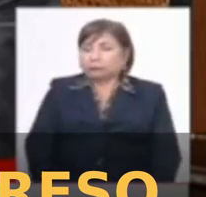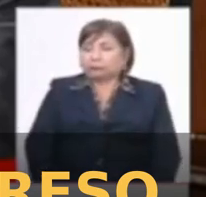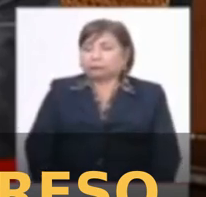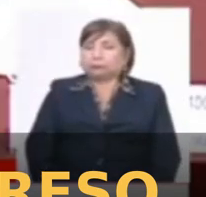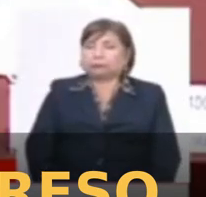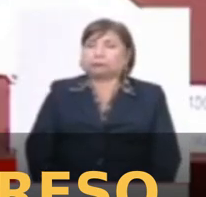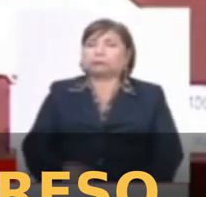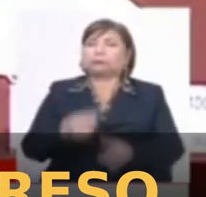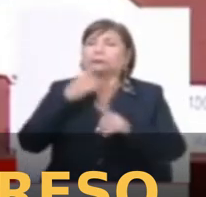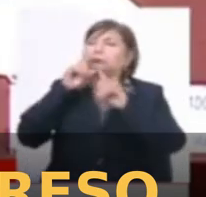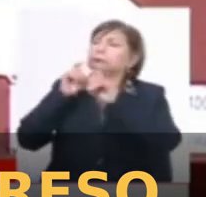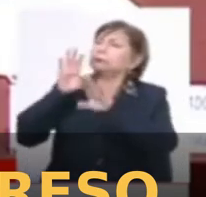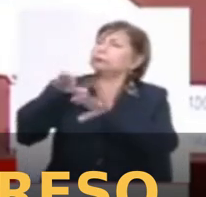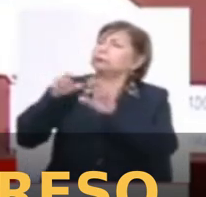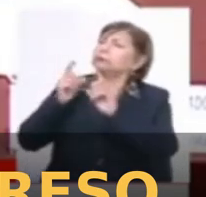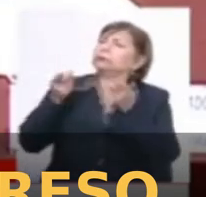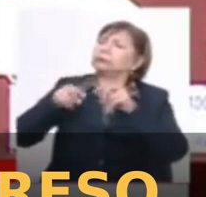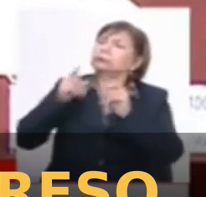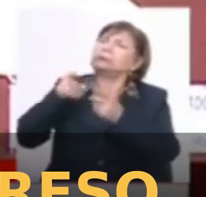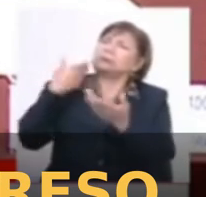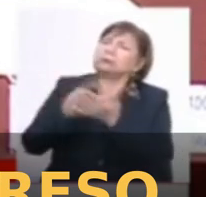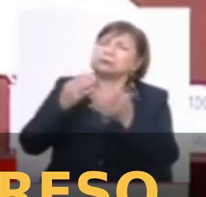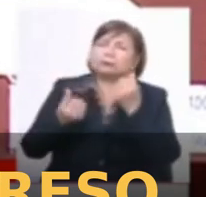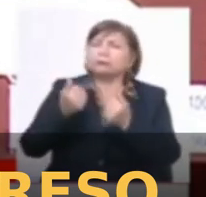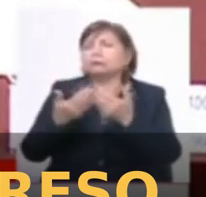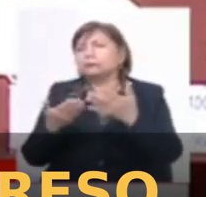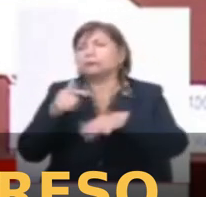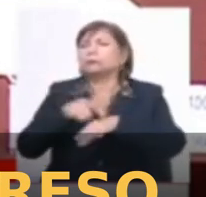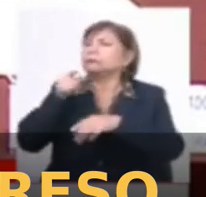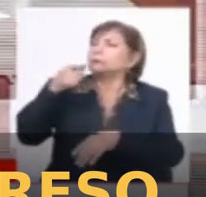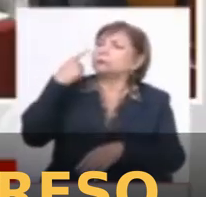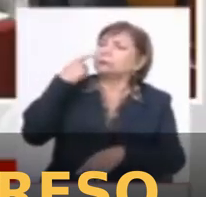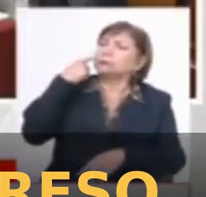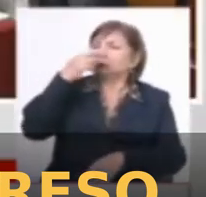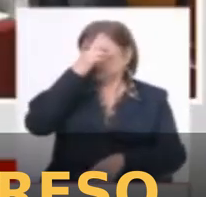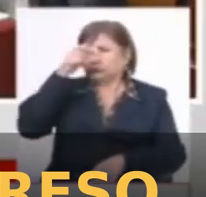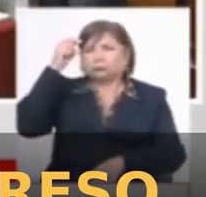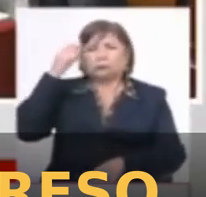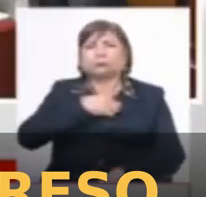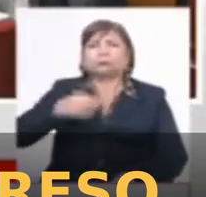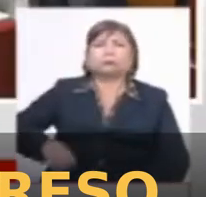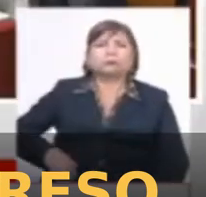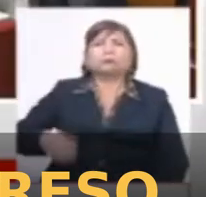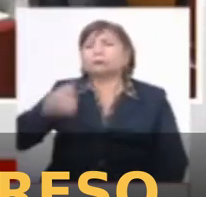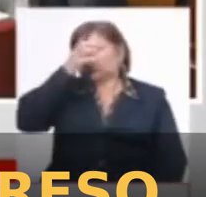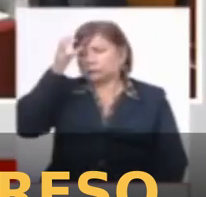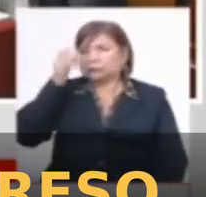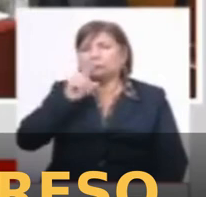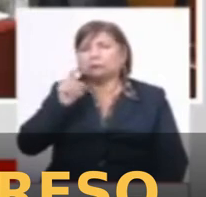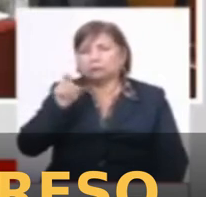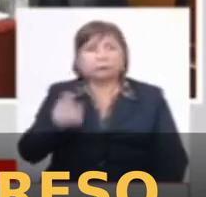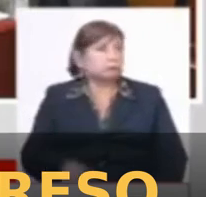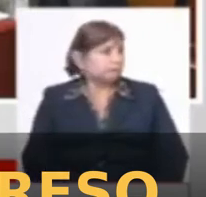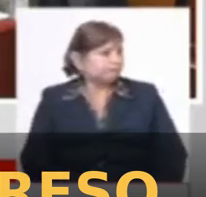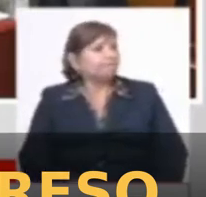¿Desde cuándo, cómo y en qué circunstancias conoció usted al presidente Pedro Castillo?